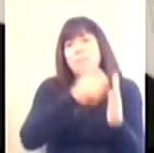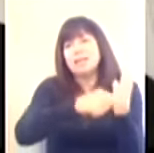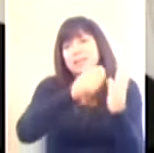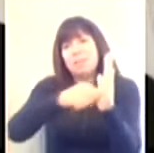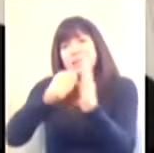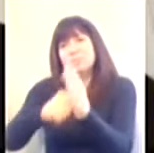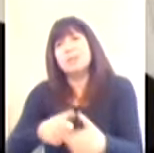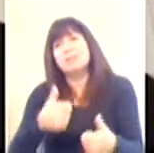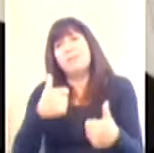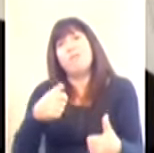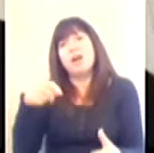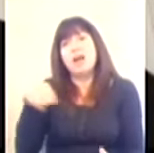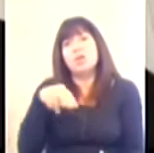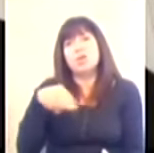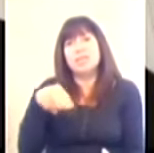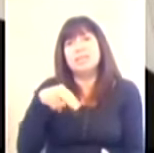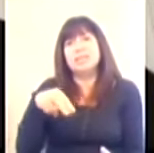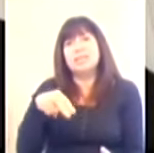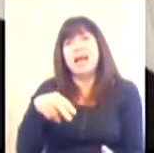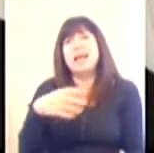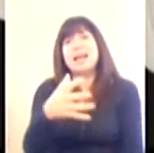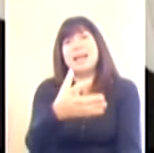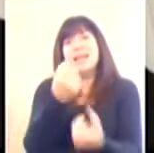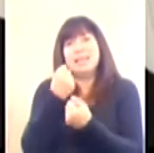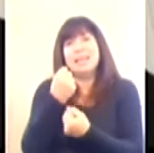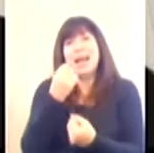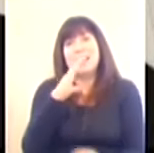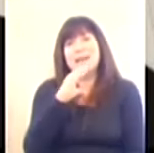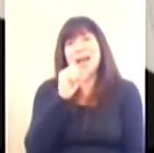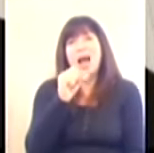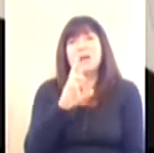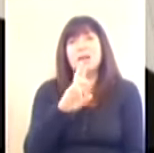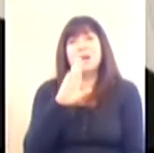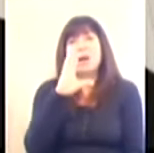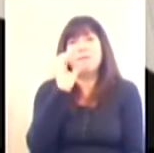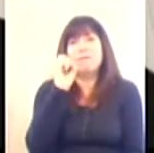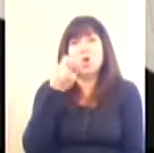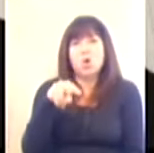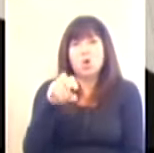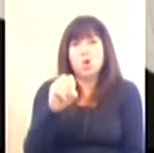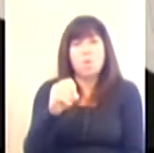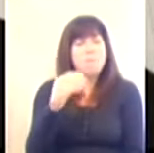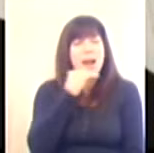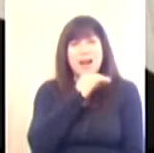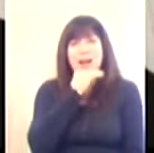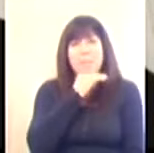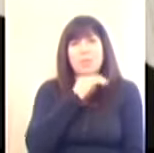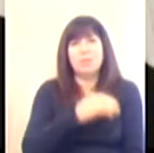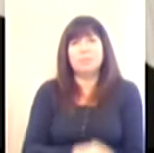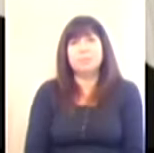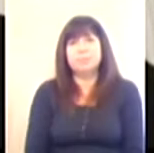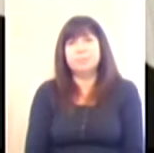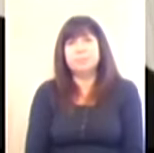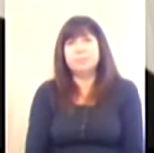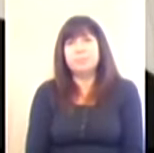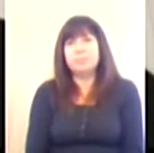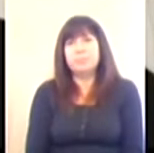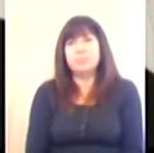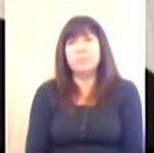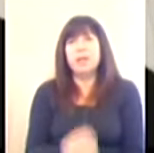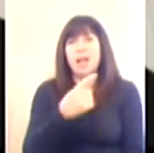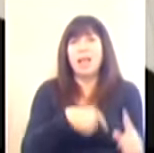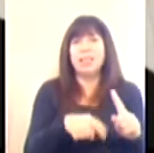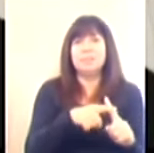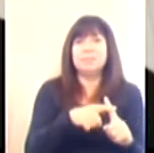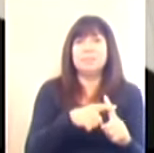noticias en términos de retirar el carbón incluso más rápido de lo que ya hemos conseguido. Y además